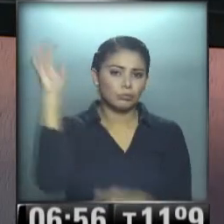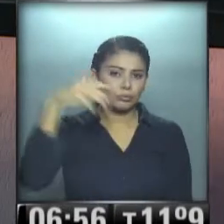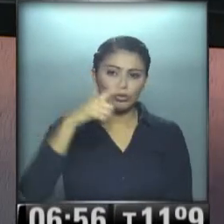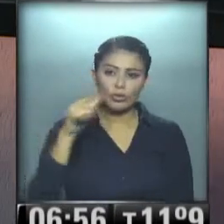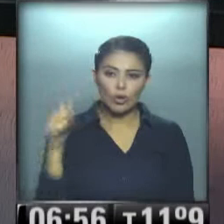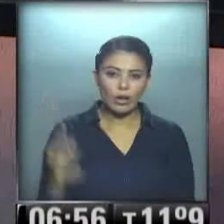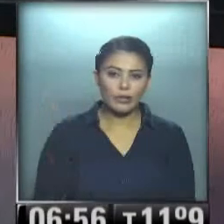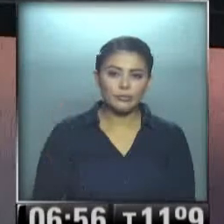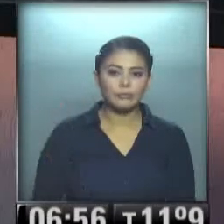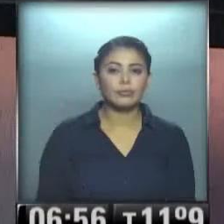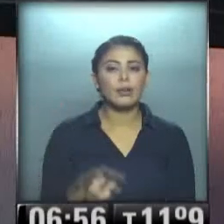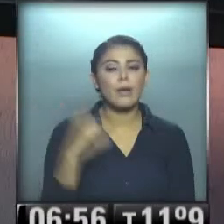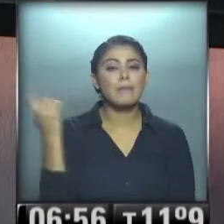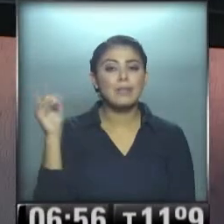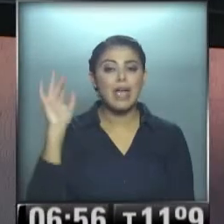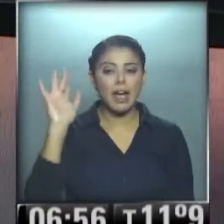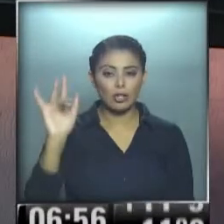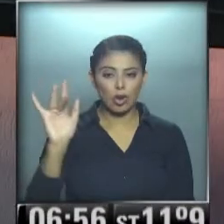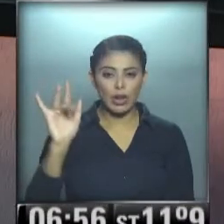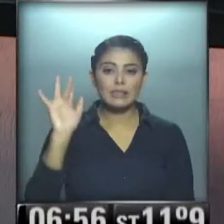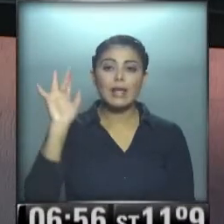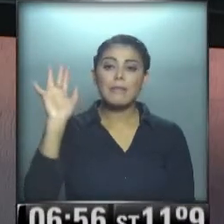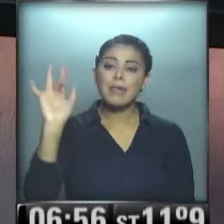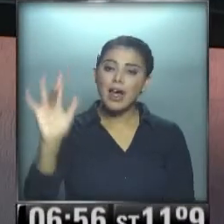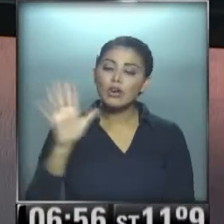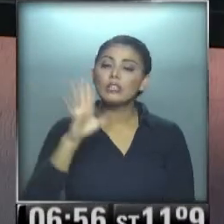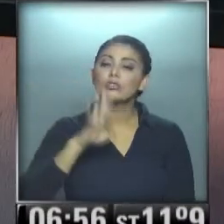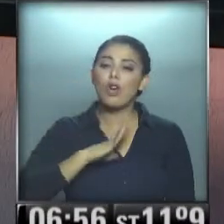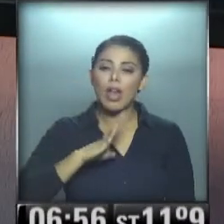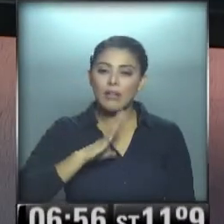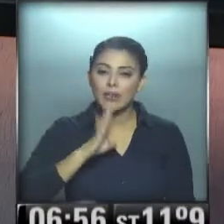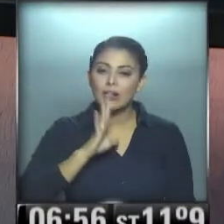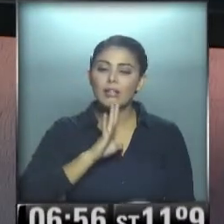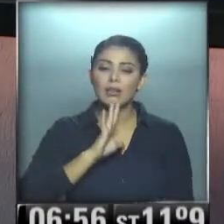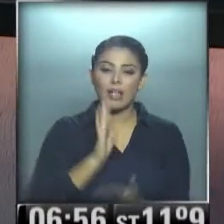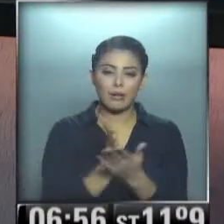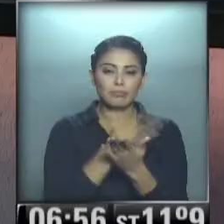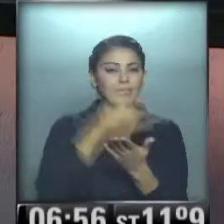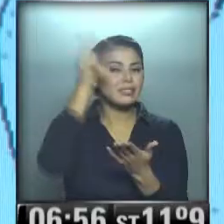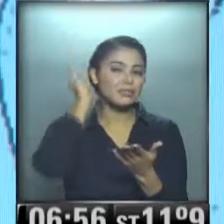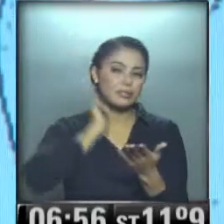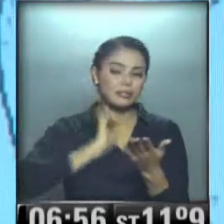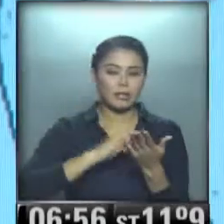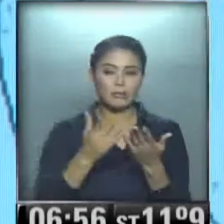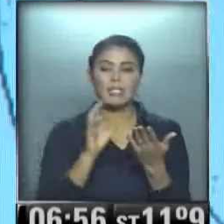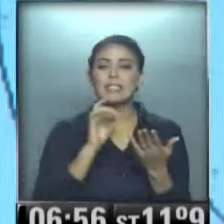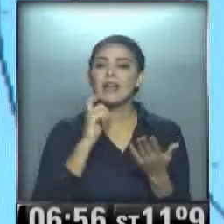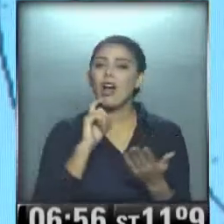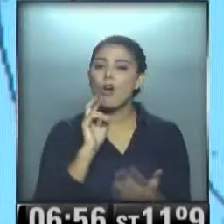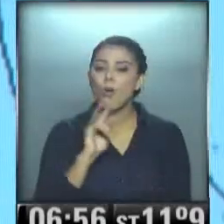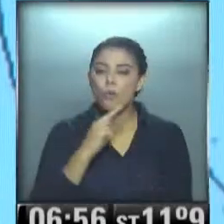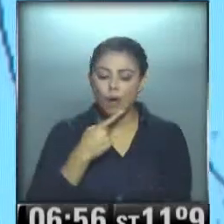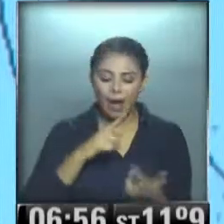martes. Nos vamos al día miércoles. Y el día miércoles todavía con precipitaciones en el área cordillerana de San Juan,